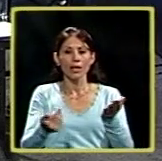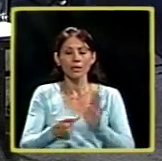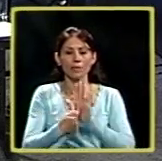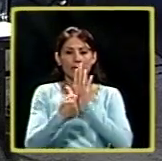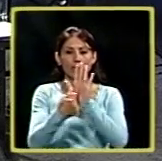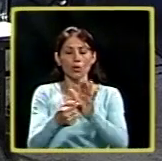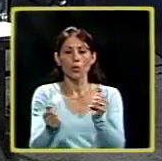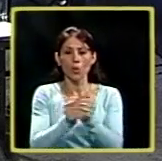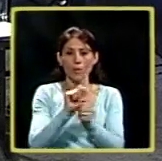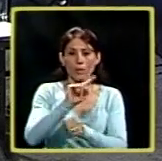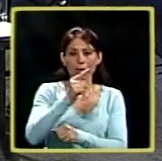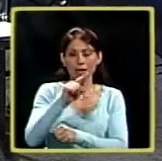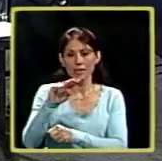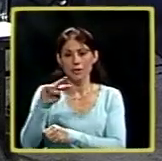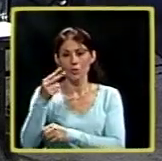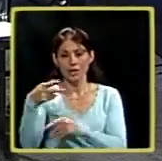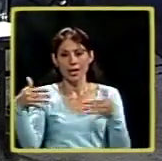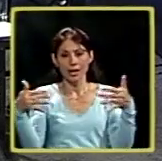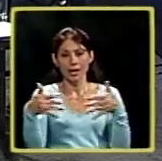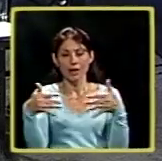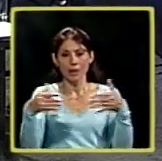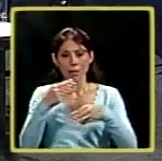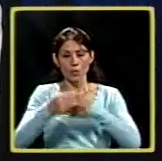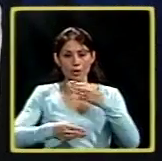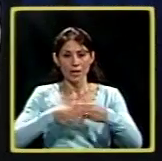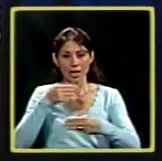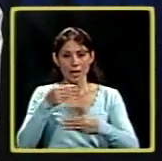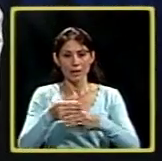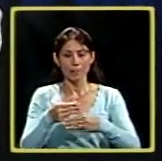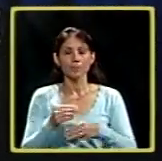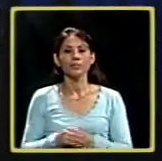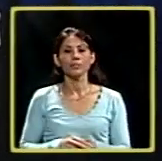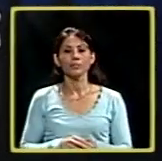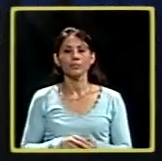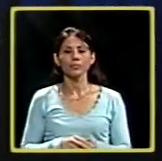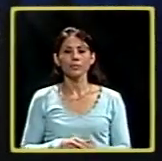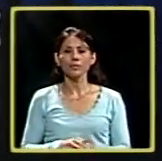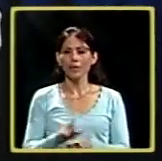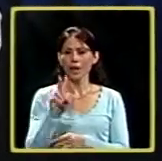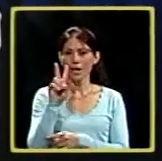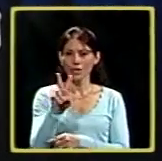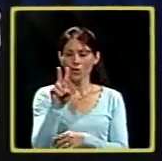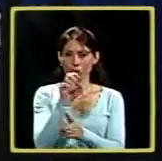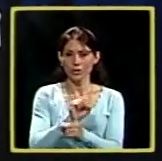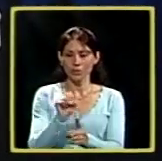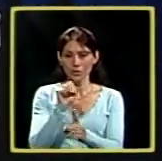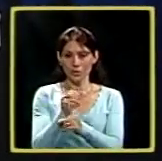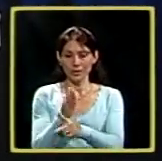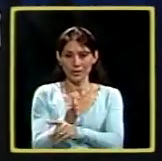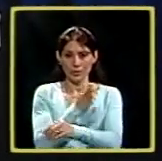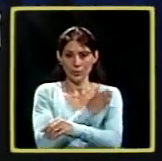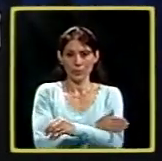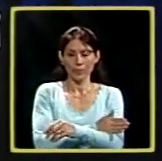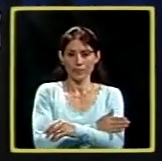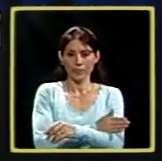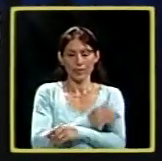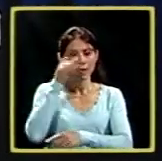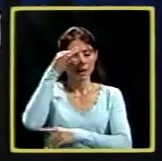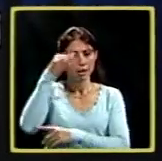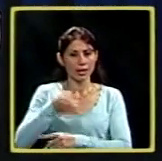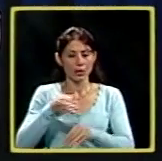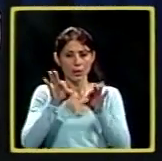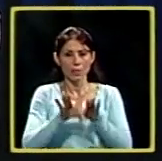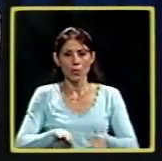dos guerras mundiales, tanto la primera como la segunda. Vea, hay dos hechos previos que me parece importante